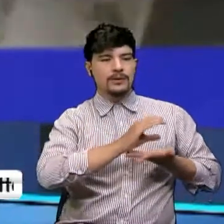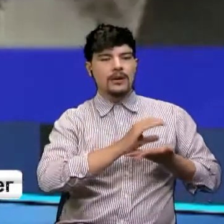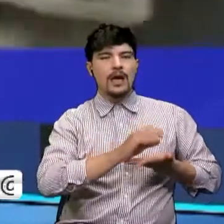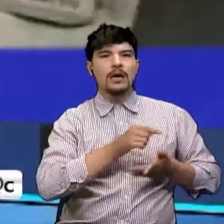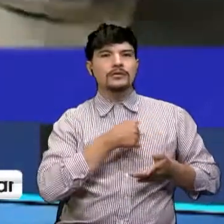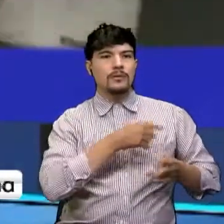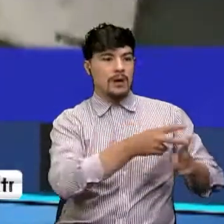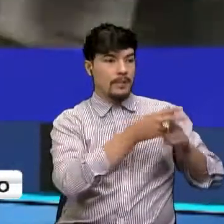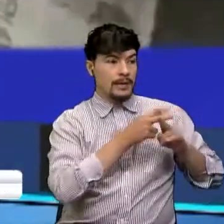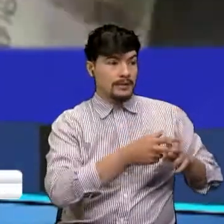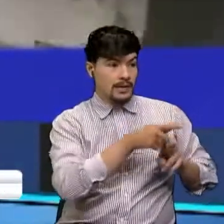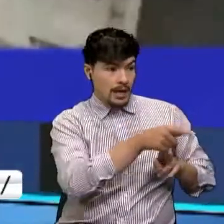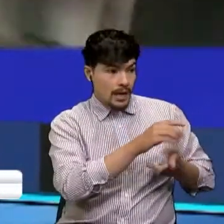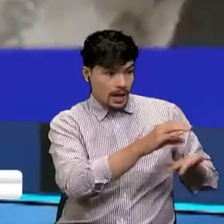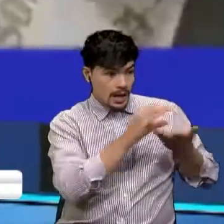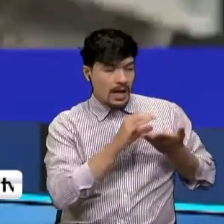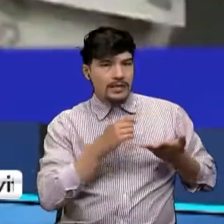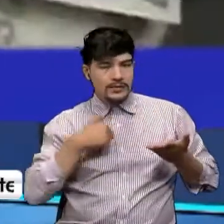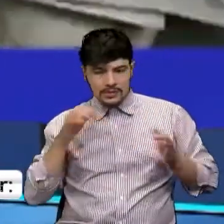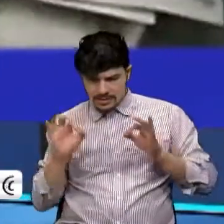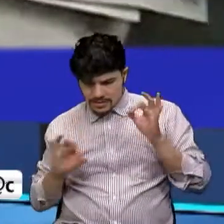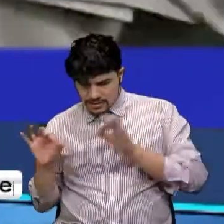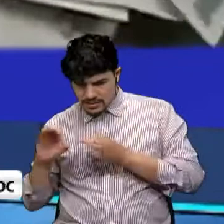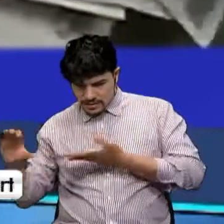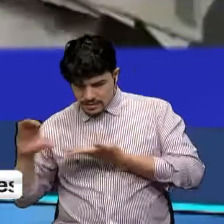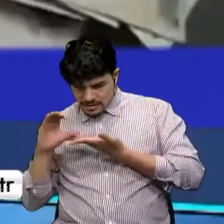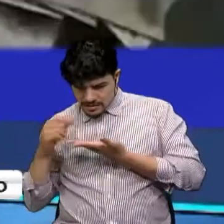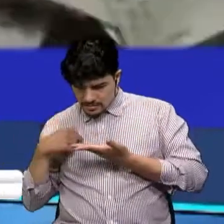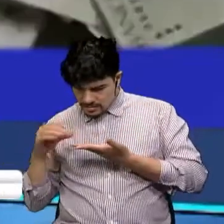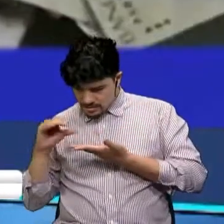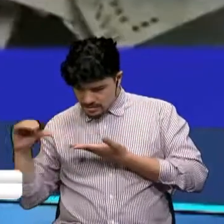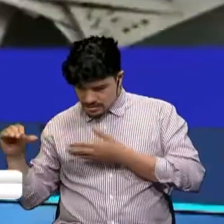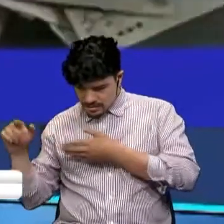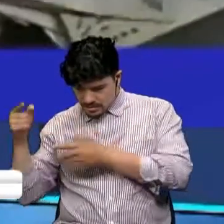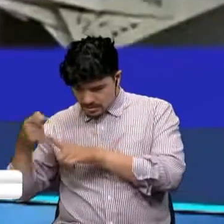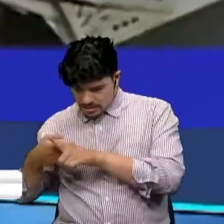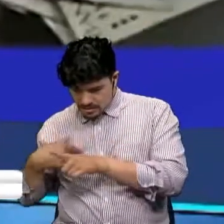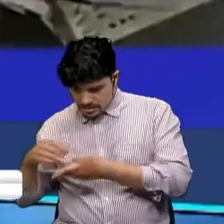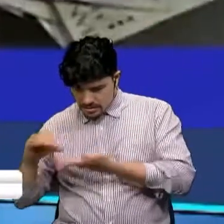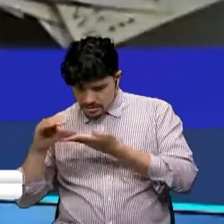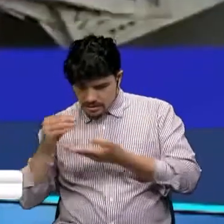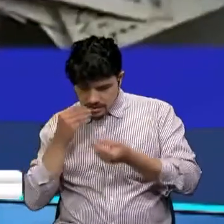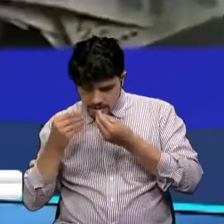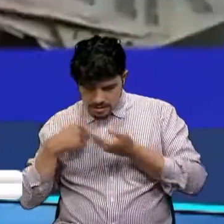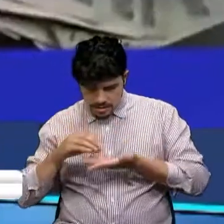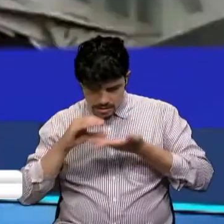ese presupuesto de ingresos y no sobrepasarlo con el fin de evitar el tener una